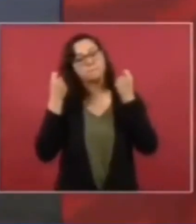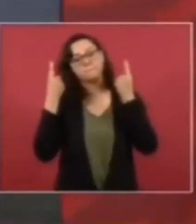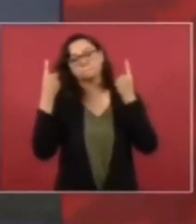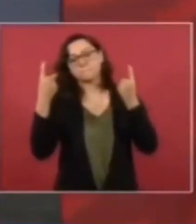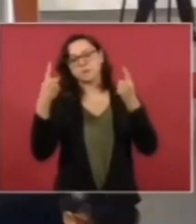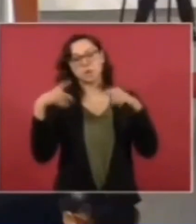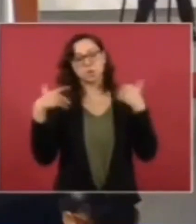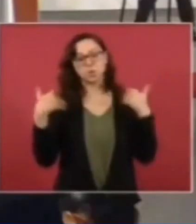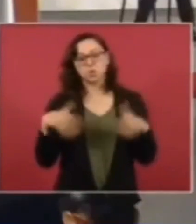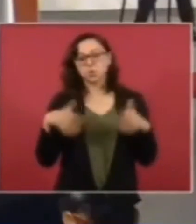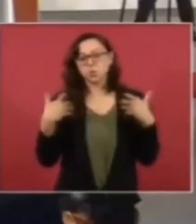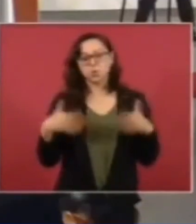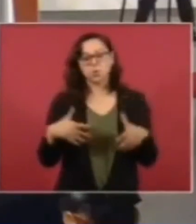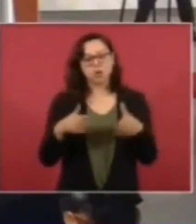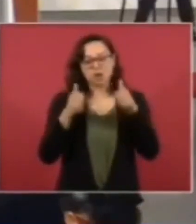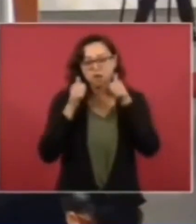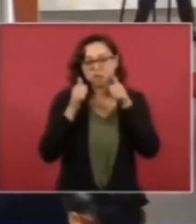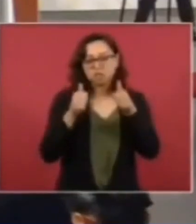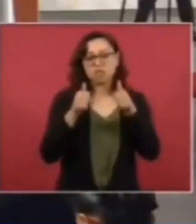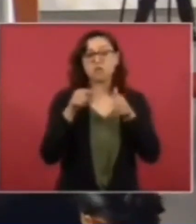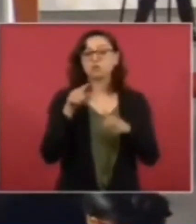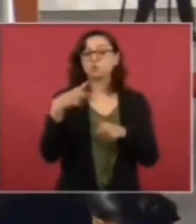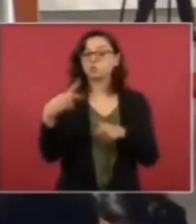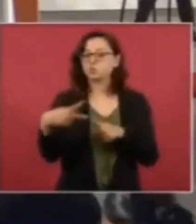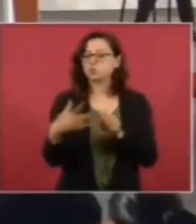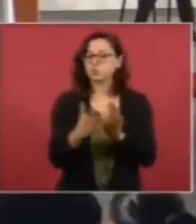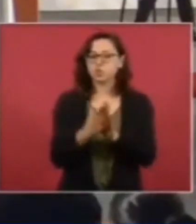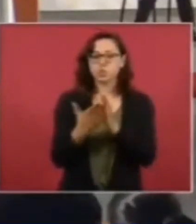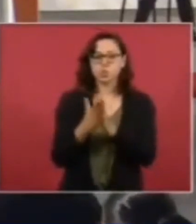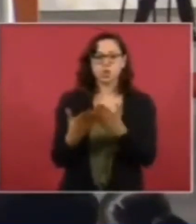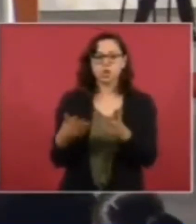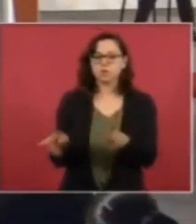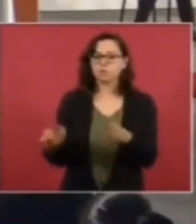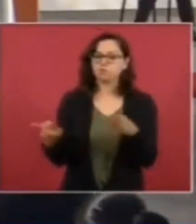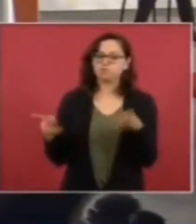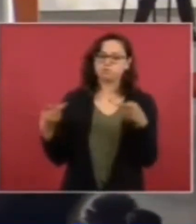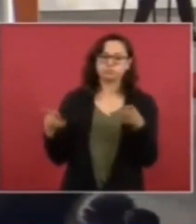que más vende libros.